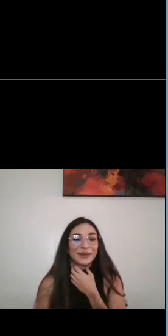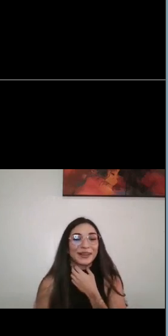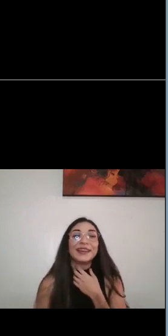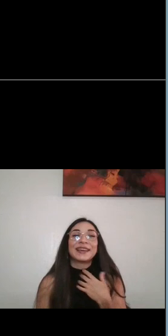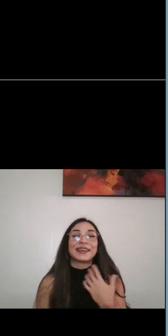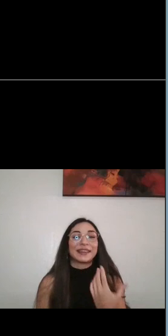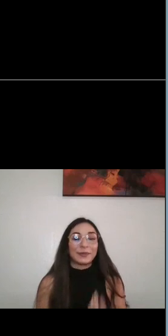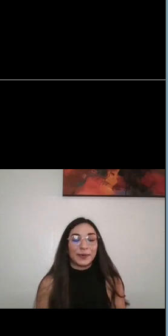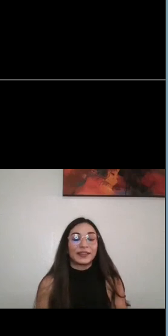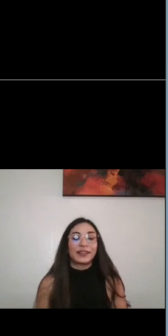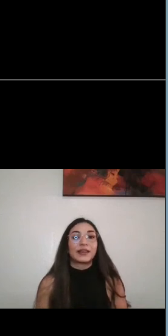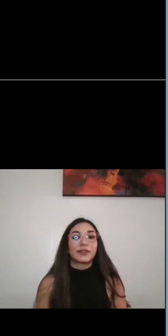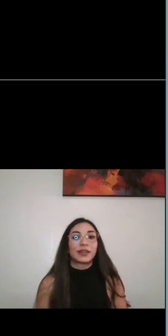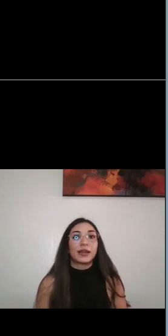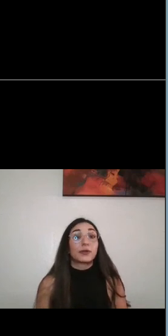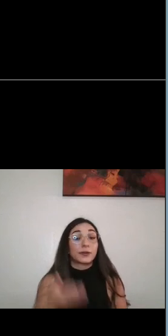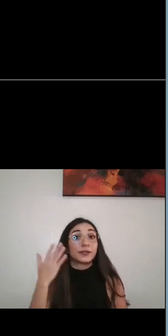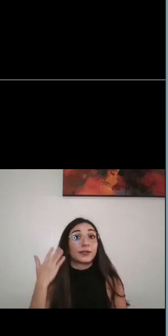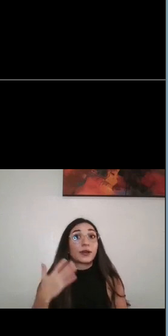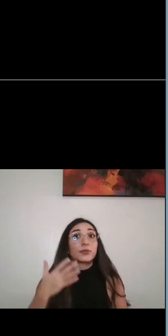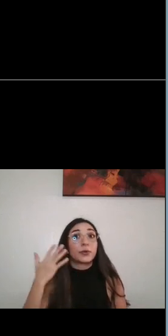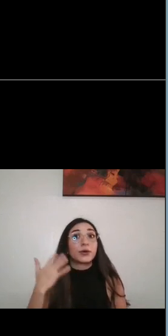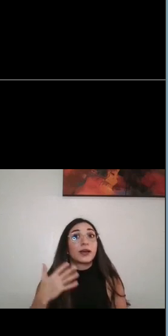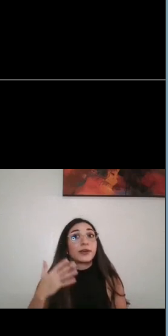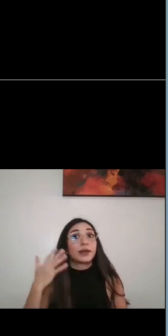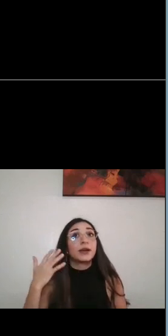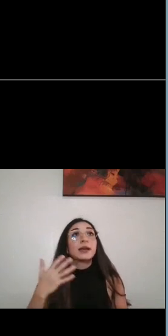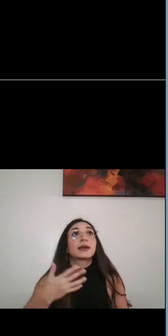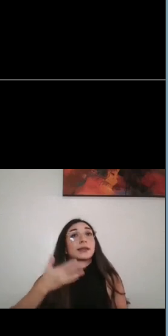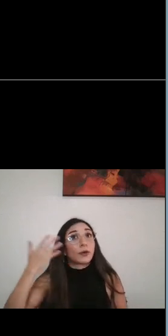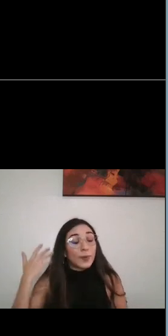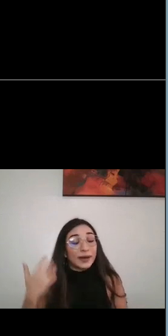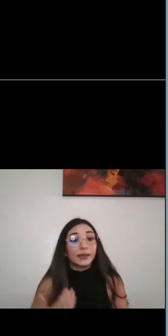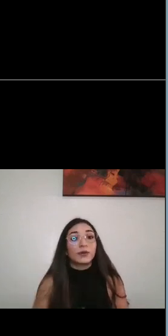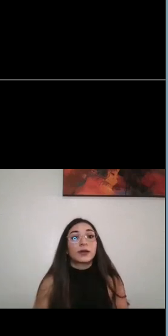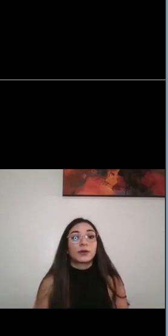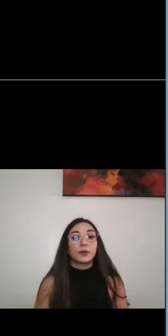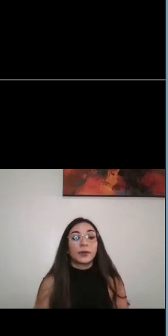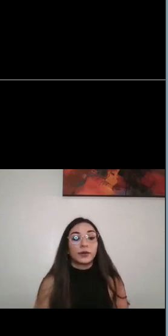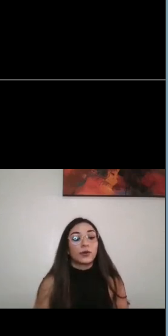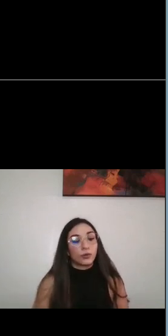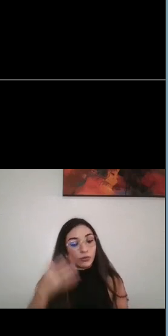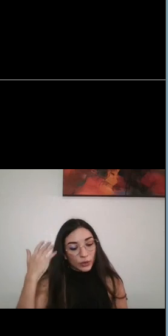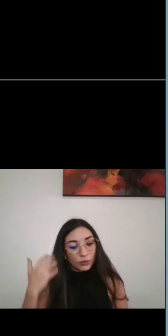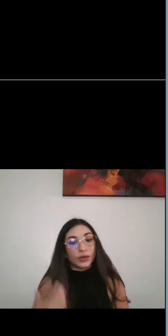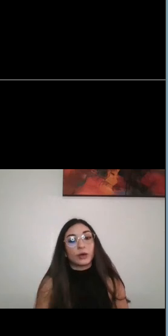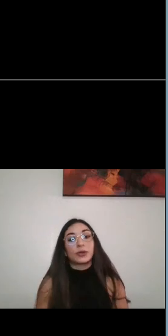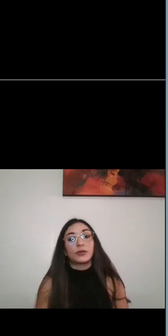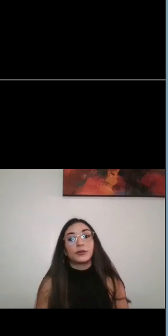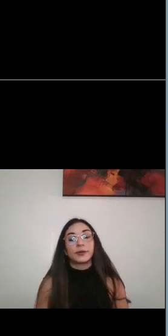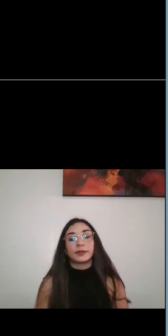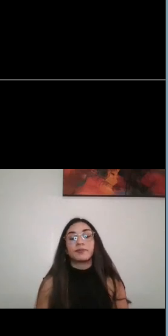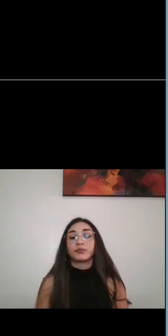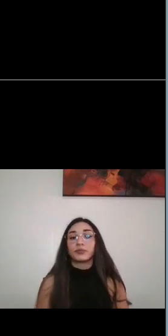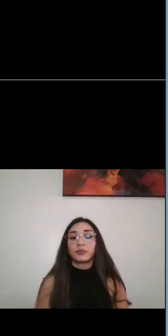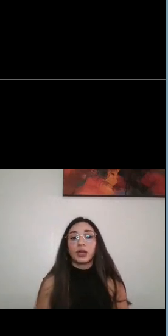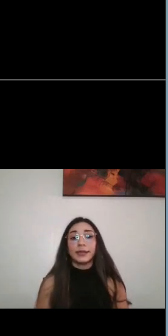amígdalas, ¿verdad? Que también tienden a afectar y a congestionar un poco la vía que se comparte con el oído medio, bueno, con el oído,